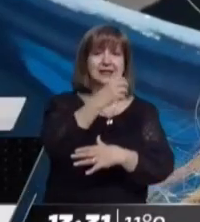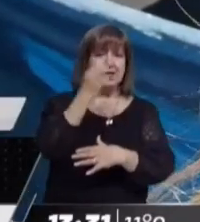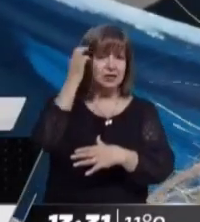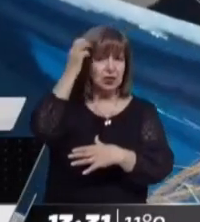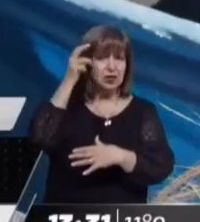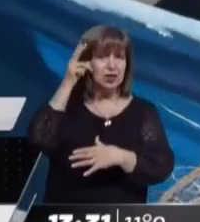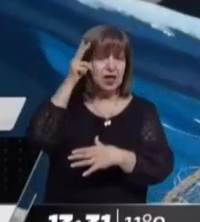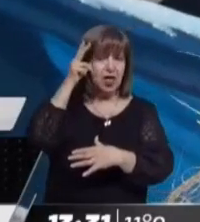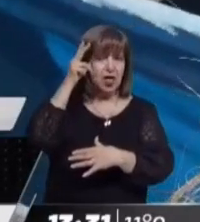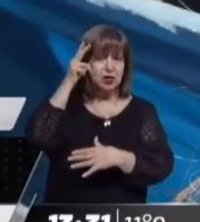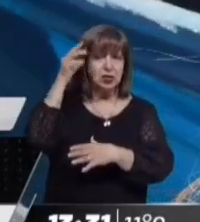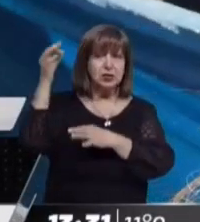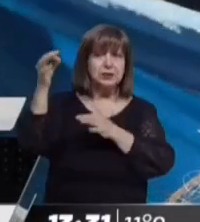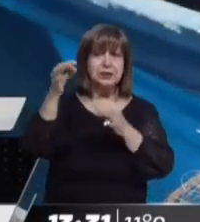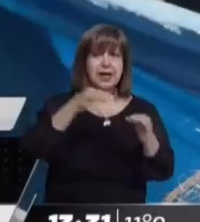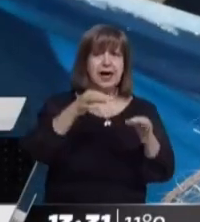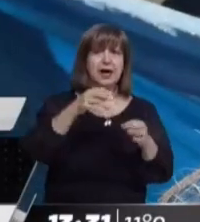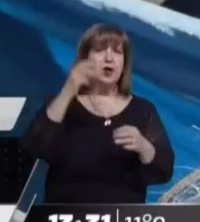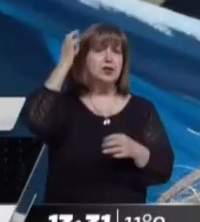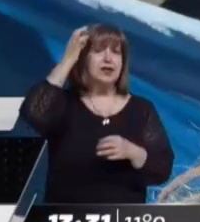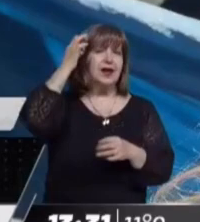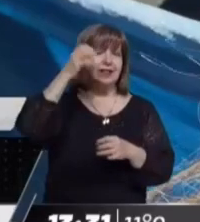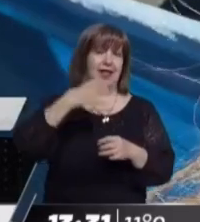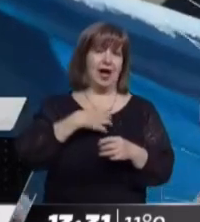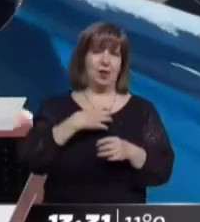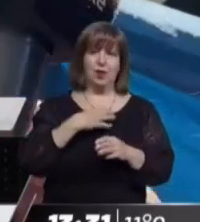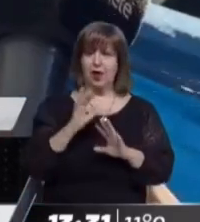30, exacto. Esa es la asistencia que hemos tenido